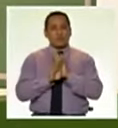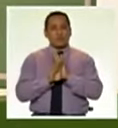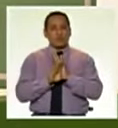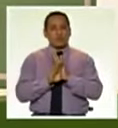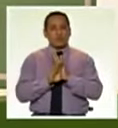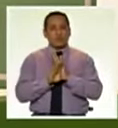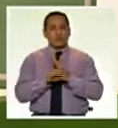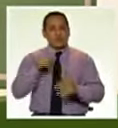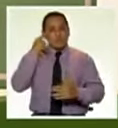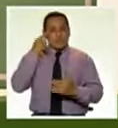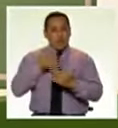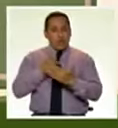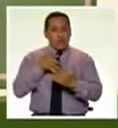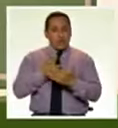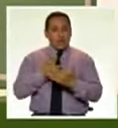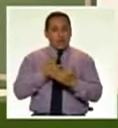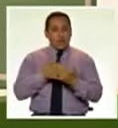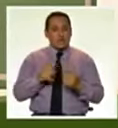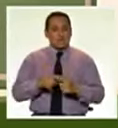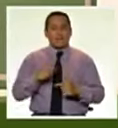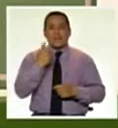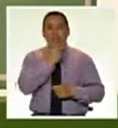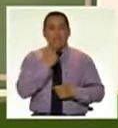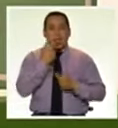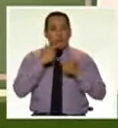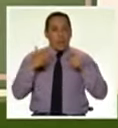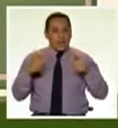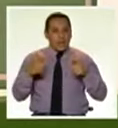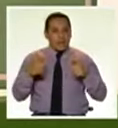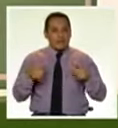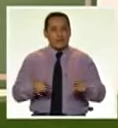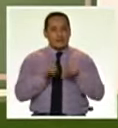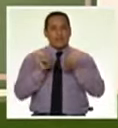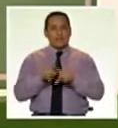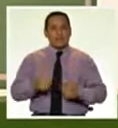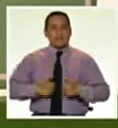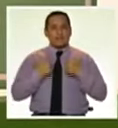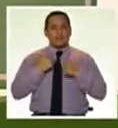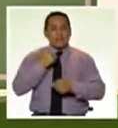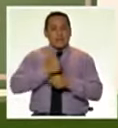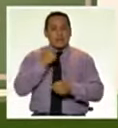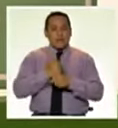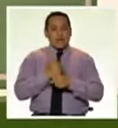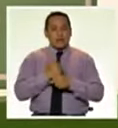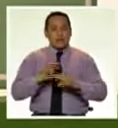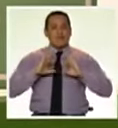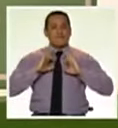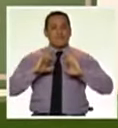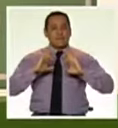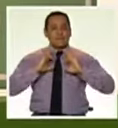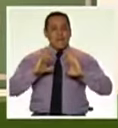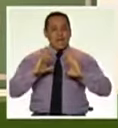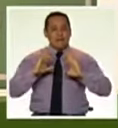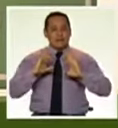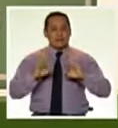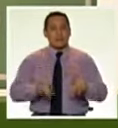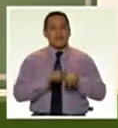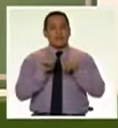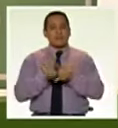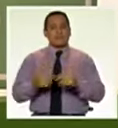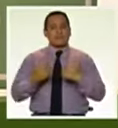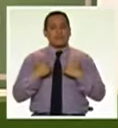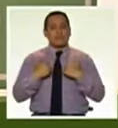psicológica, área de terapia de lenguaje, área ocupacional, área de terapia física. También tenemos